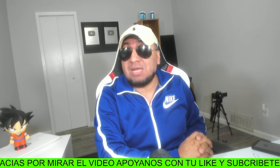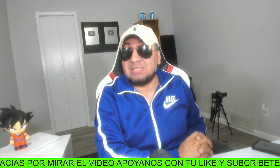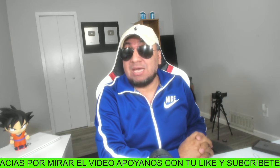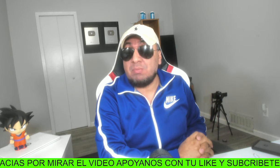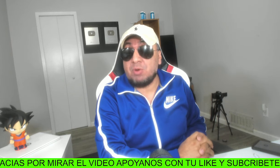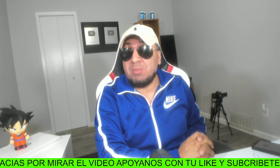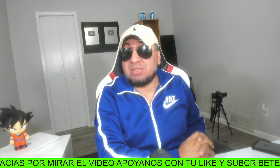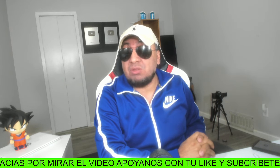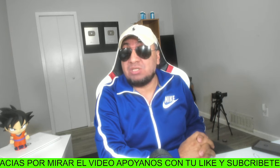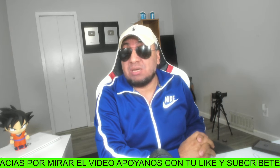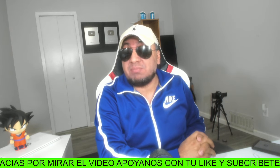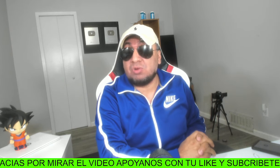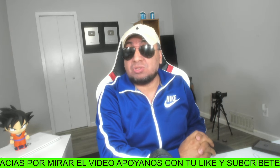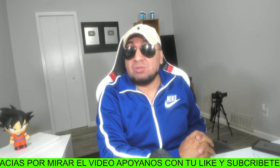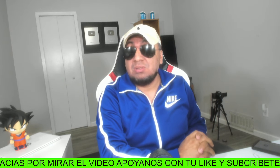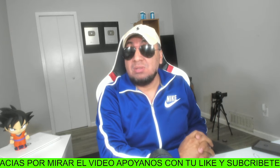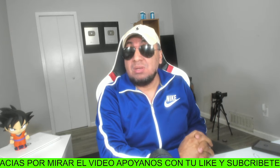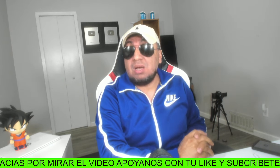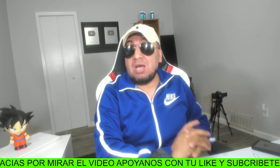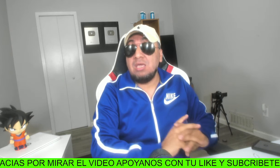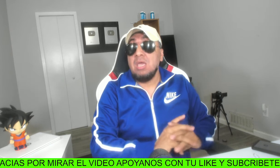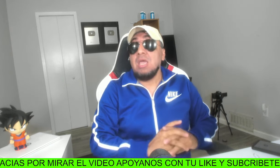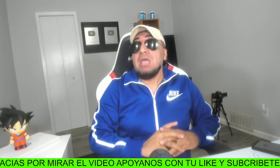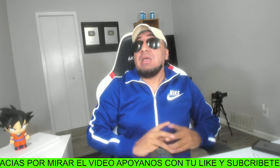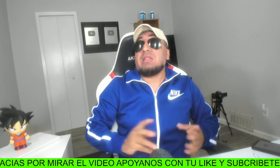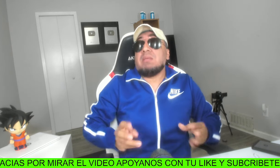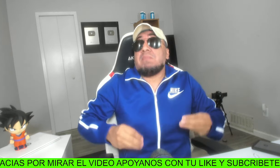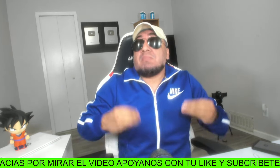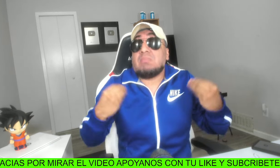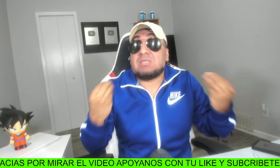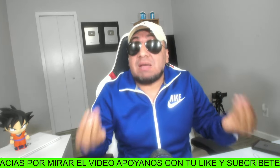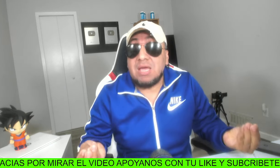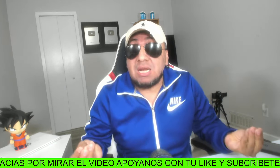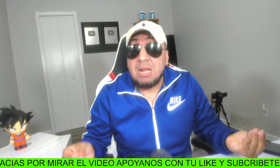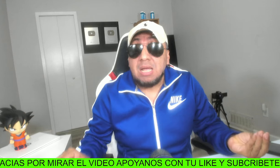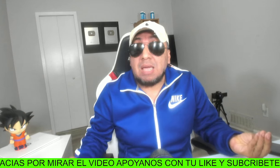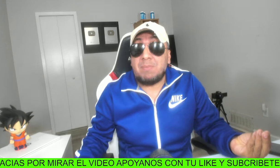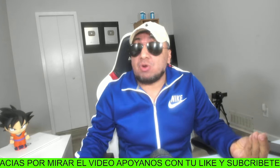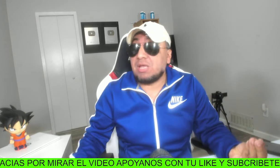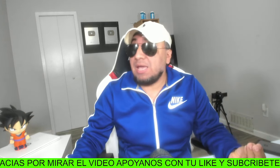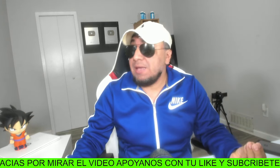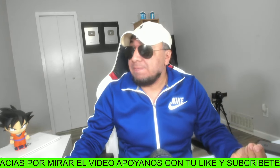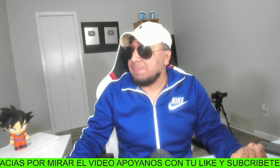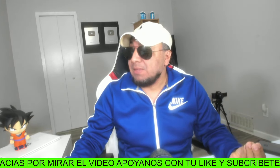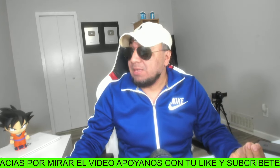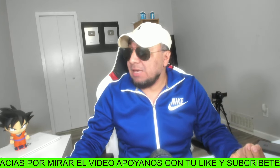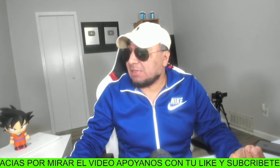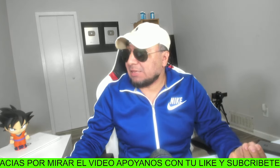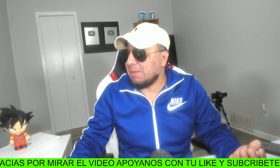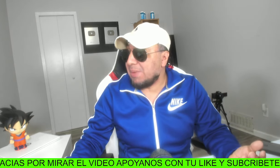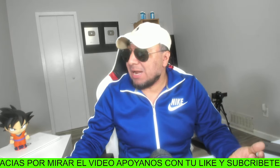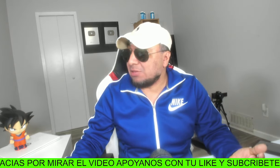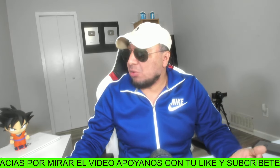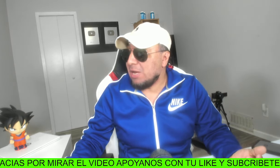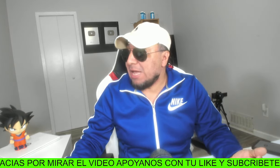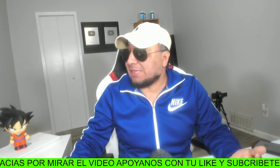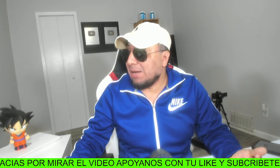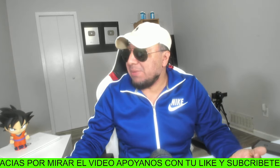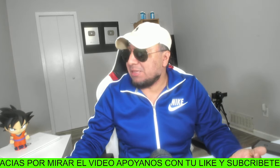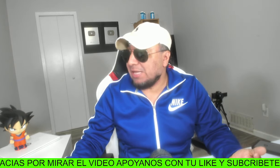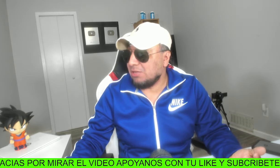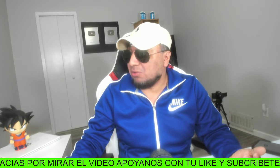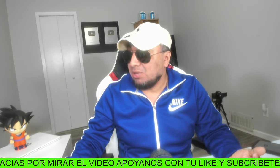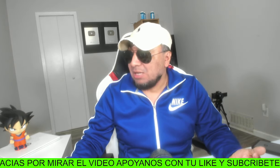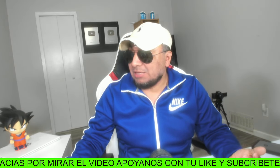pelo el desgraciado, por metido y chambroso. Ay, saber que por qué está tan barato, les